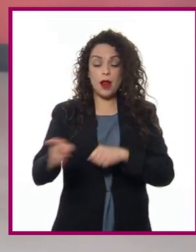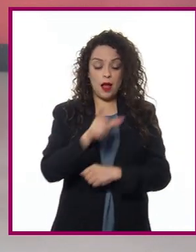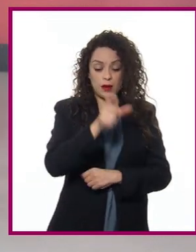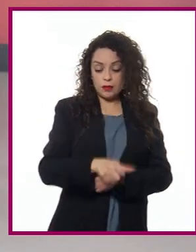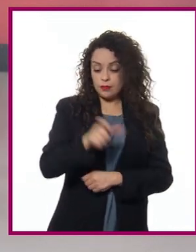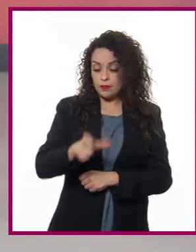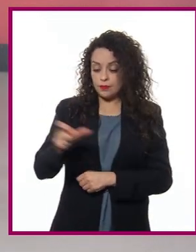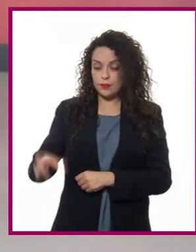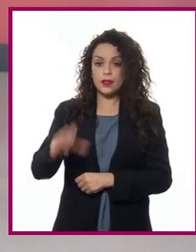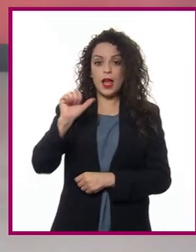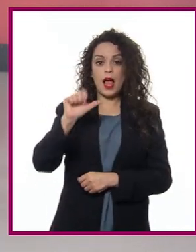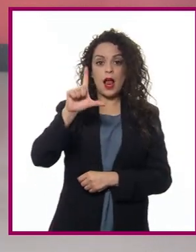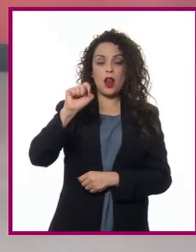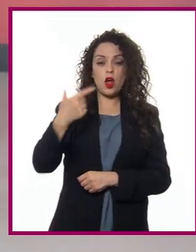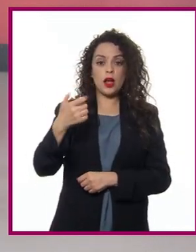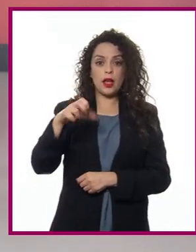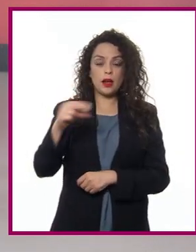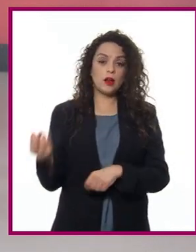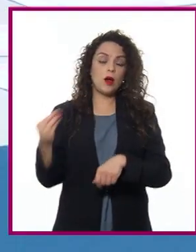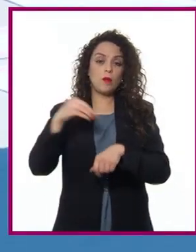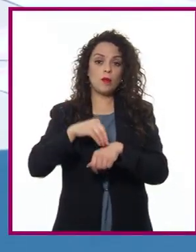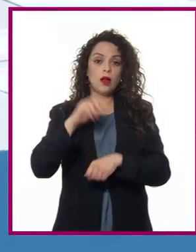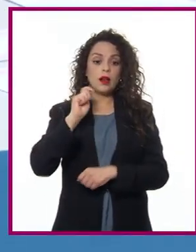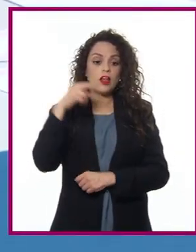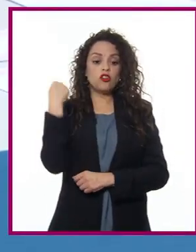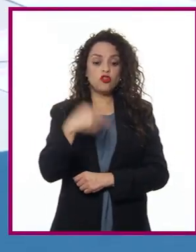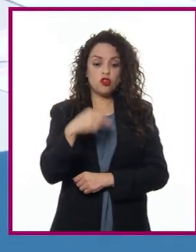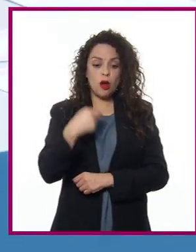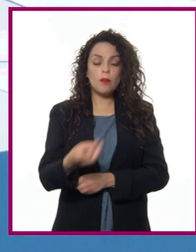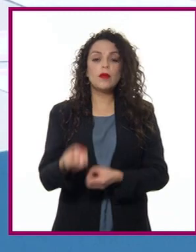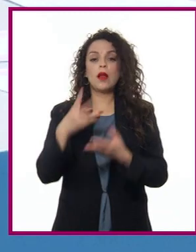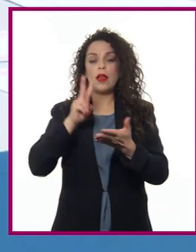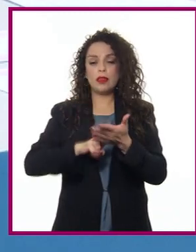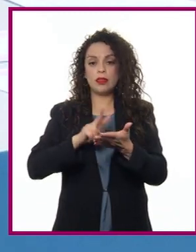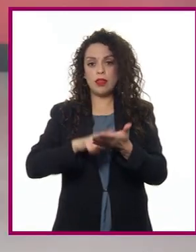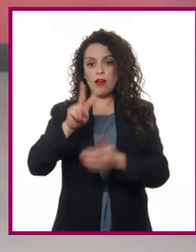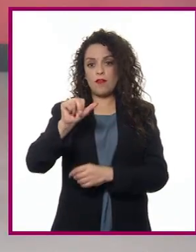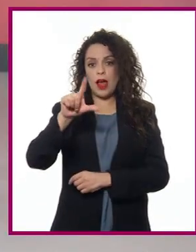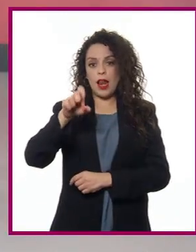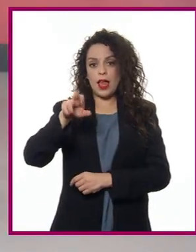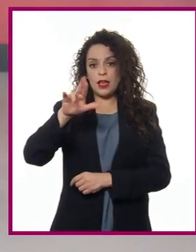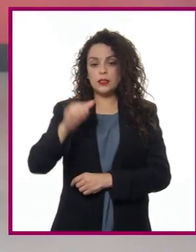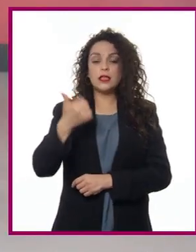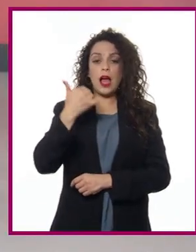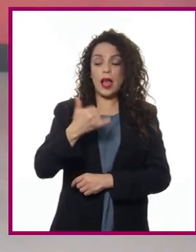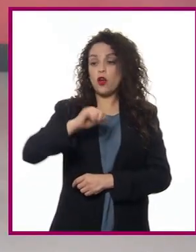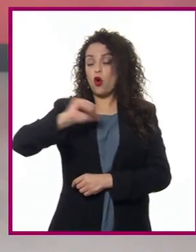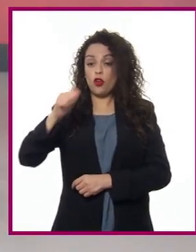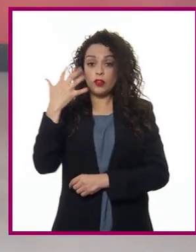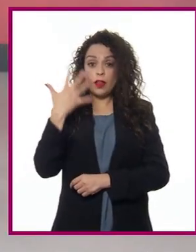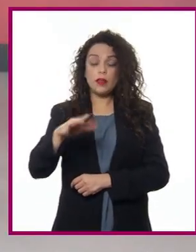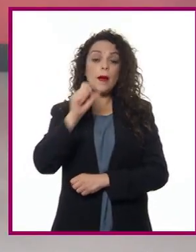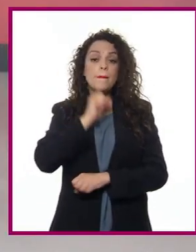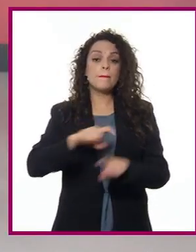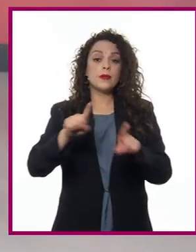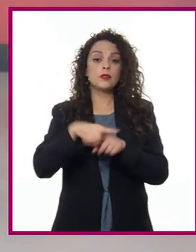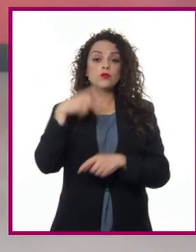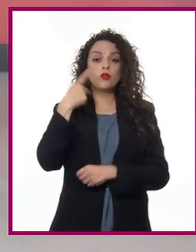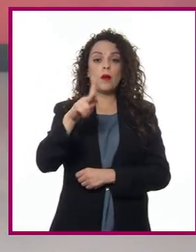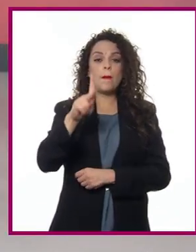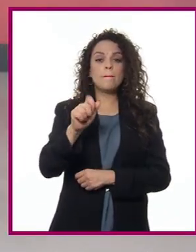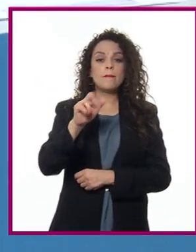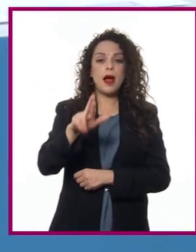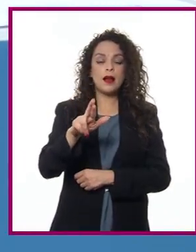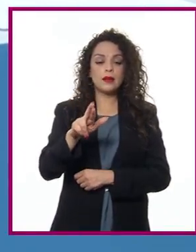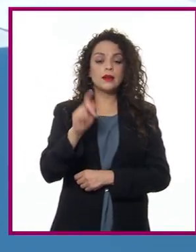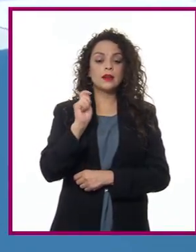los halógenos con su símbolo, nombre y valencia, así como en otras 10 su par, que será un